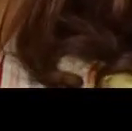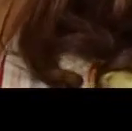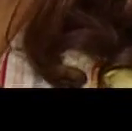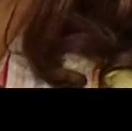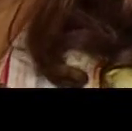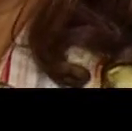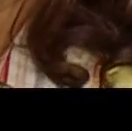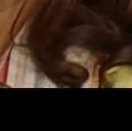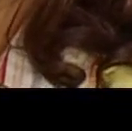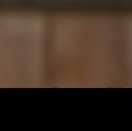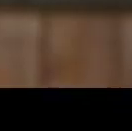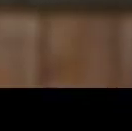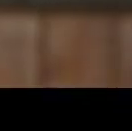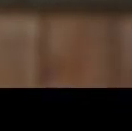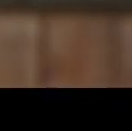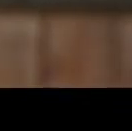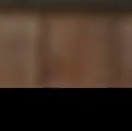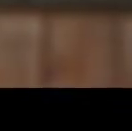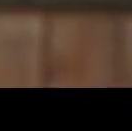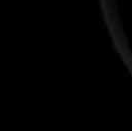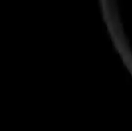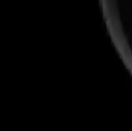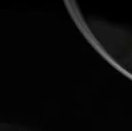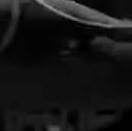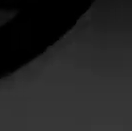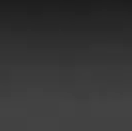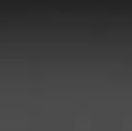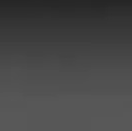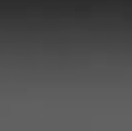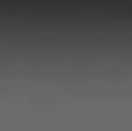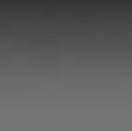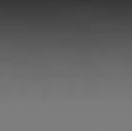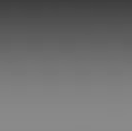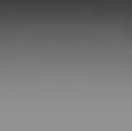Esto parece una broma de Mario. Exactamente.